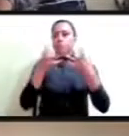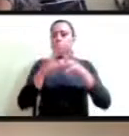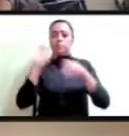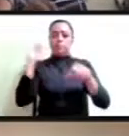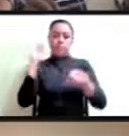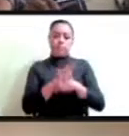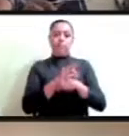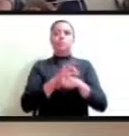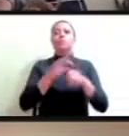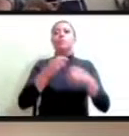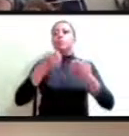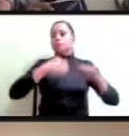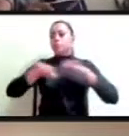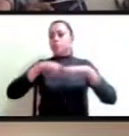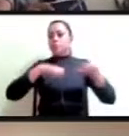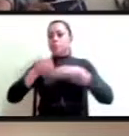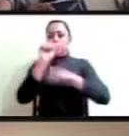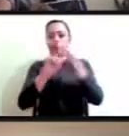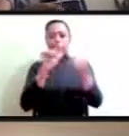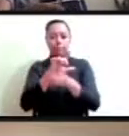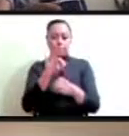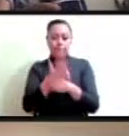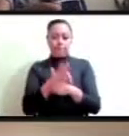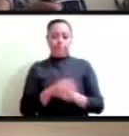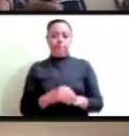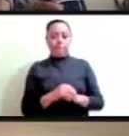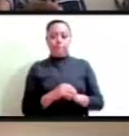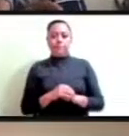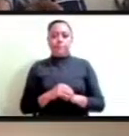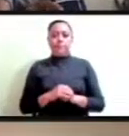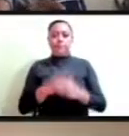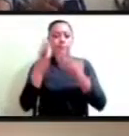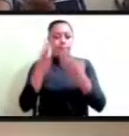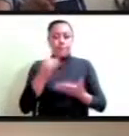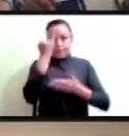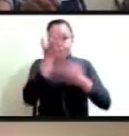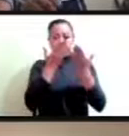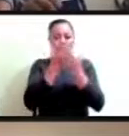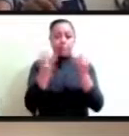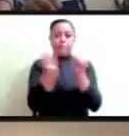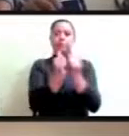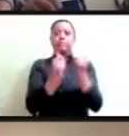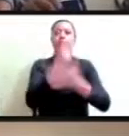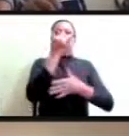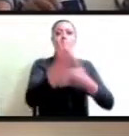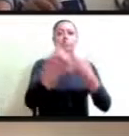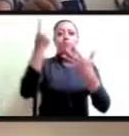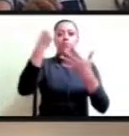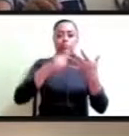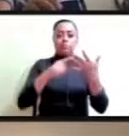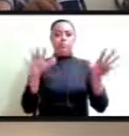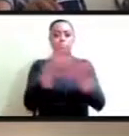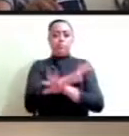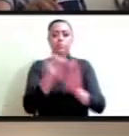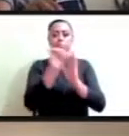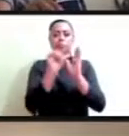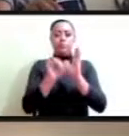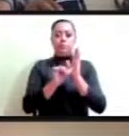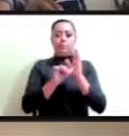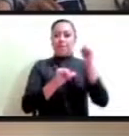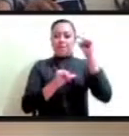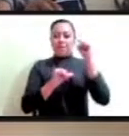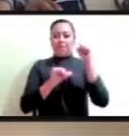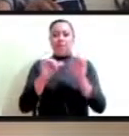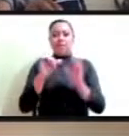Ecológica y Animal. Se recibió una iniciativa con proyecto de decreto por el que se reforman las fracciones 3 y 4 del artículo 6 y